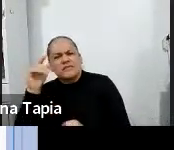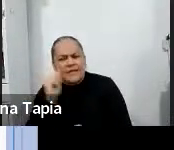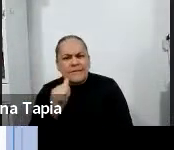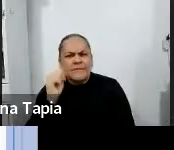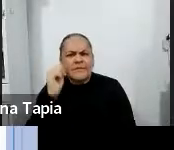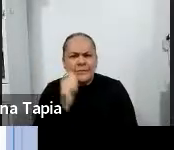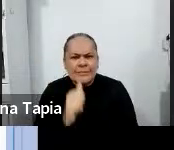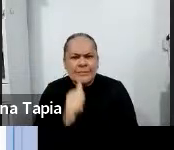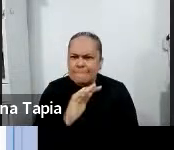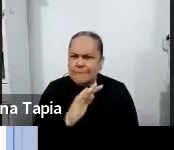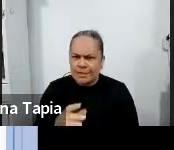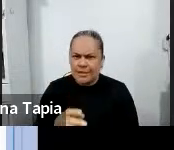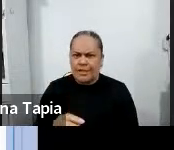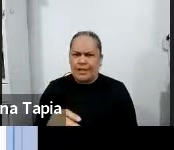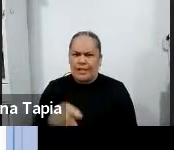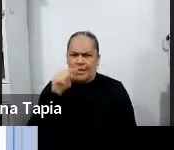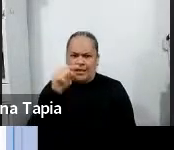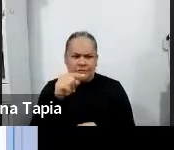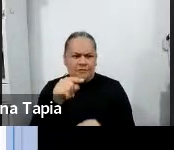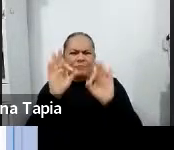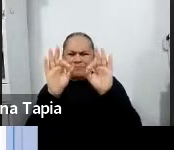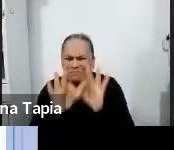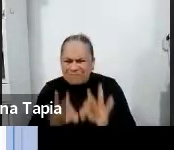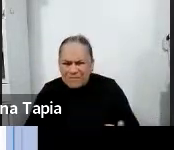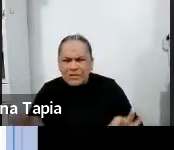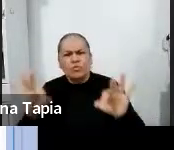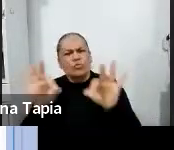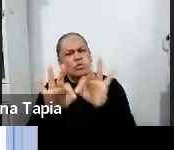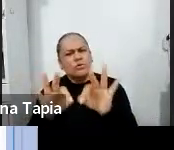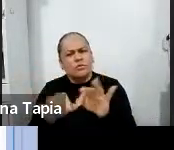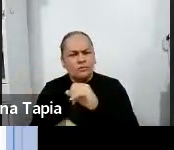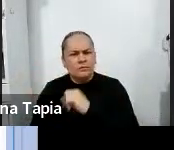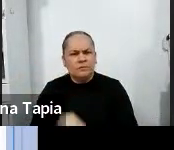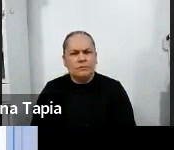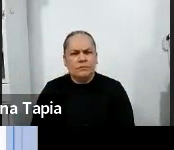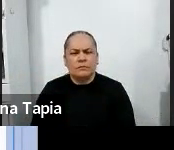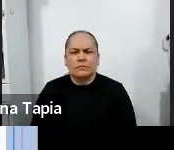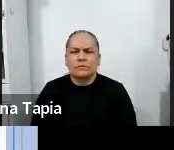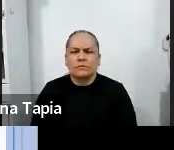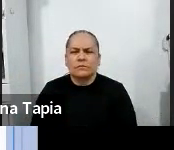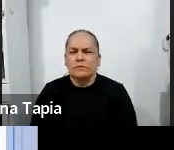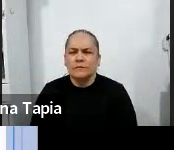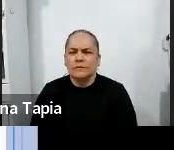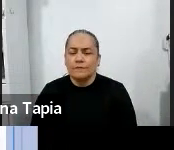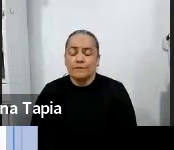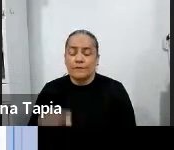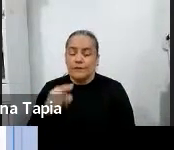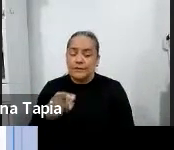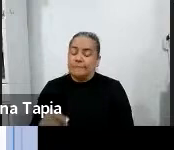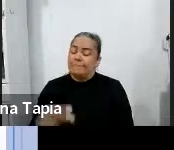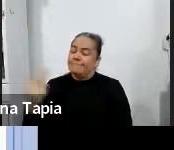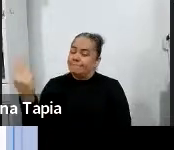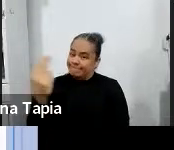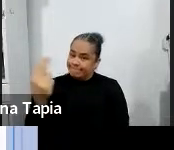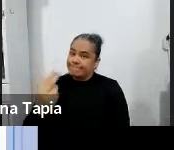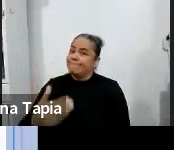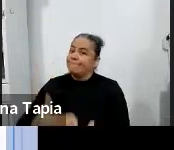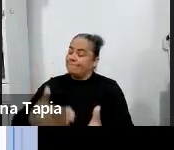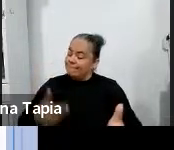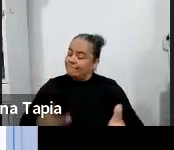casualidad, es una situación de elección.